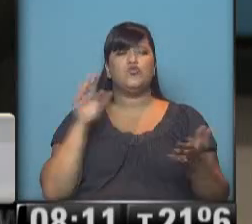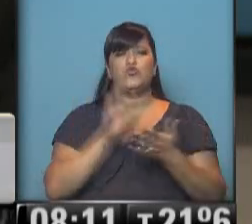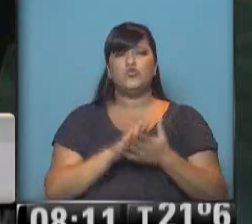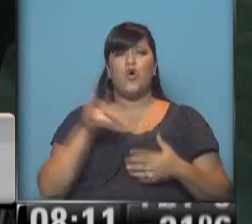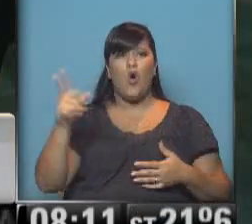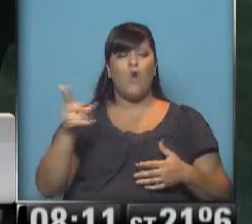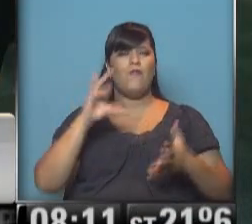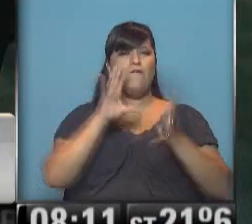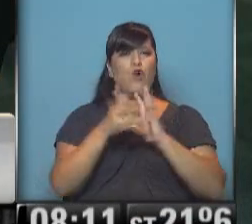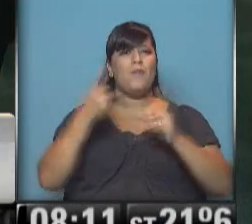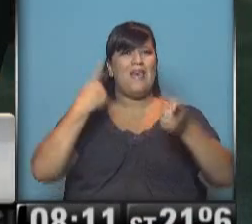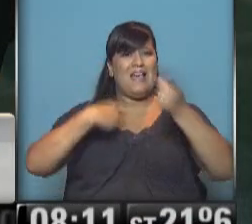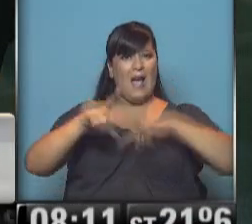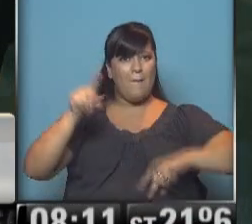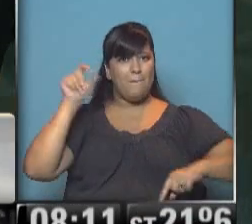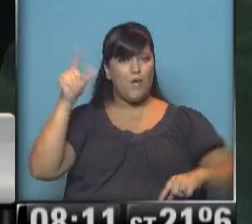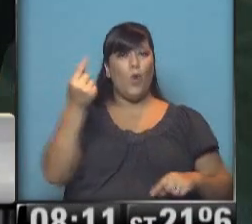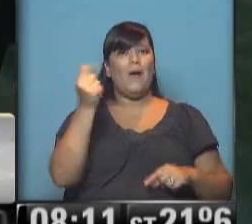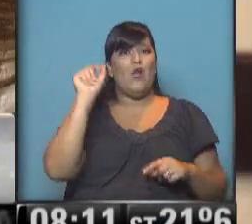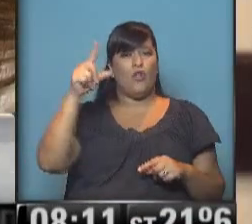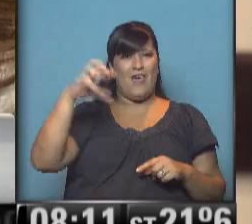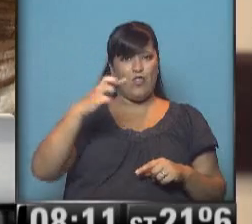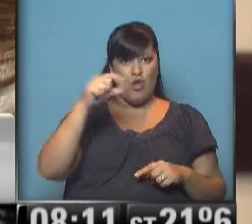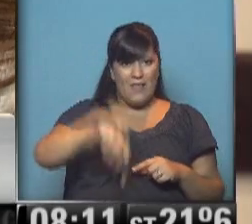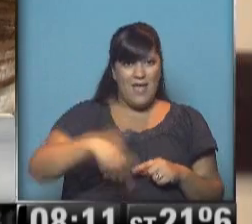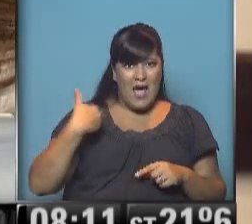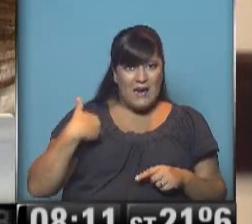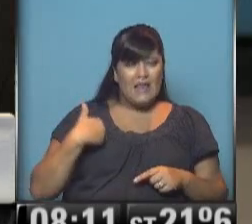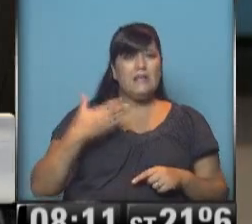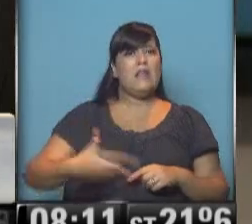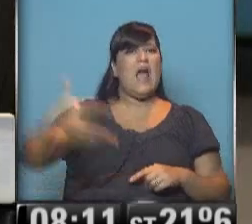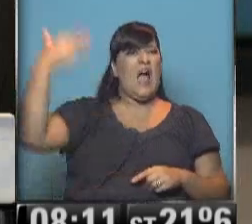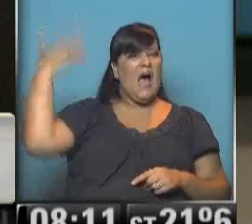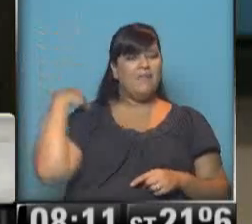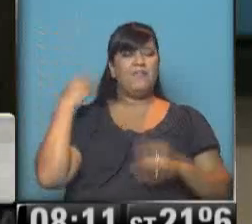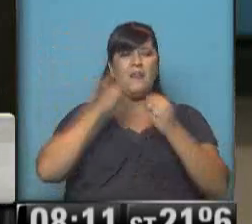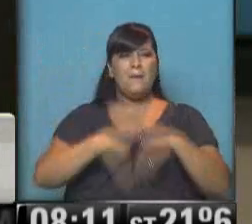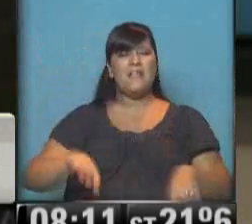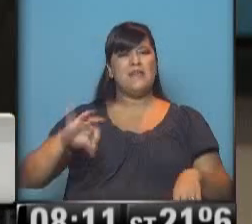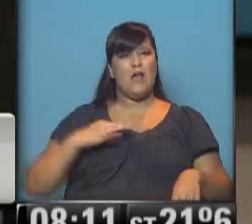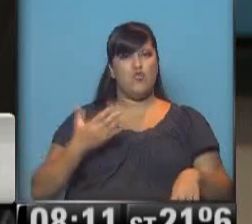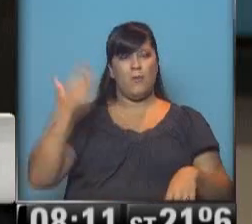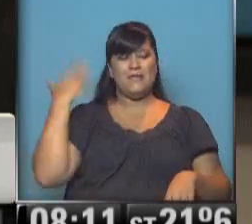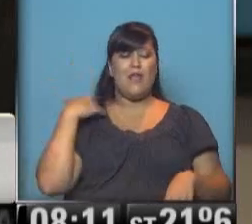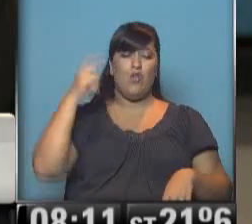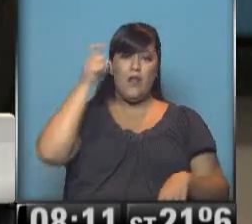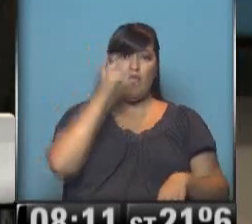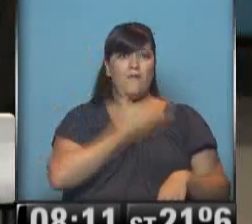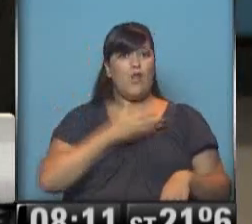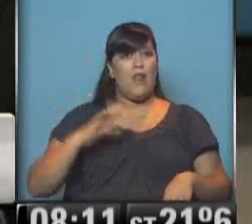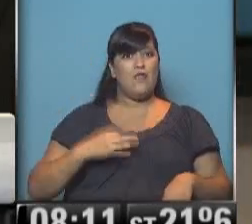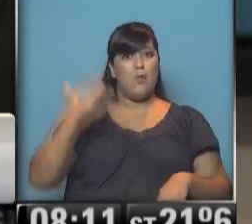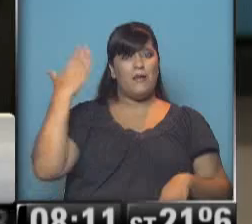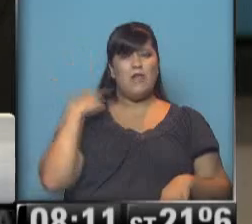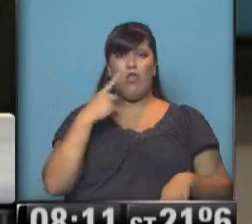tipo de cambio es decir el valor del dólar en argentina desde principios del año pasado y uno incluye la devaluación no